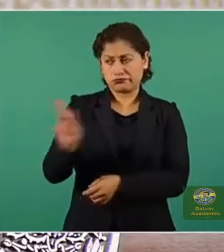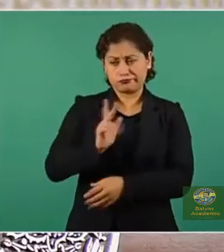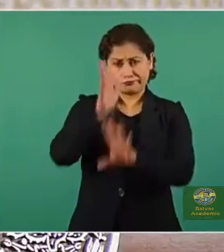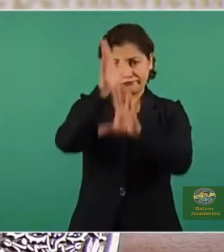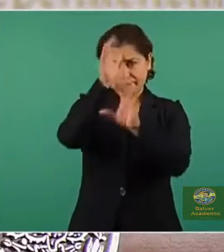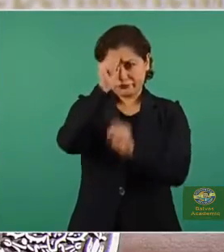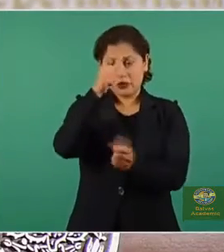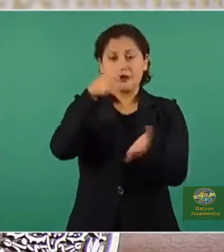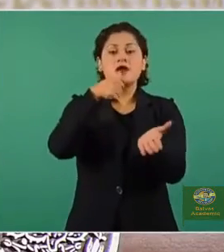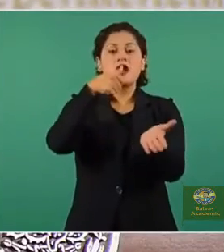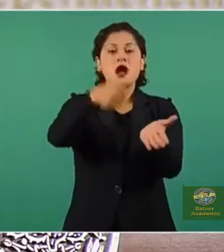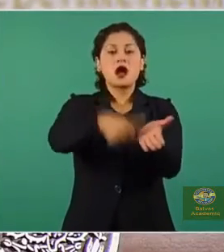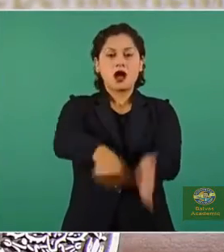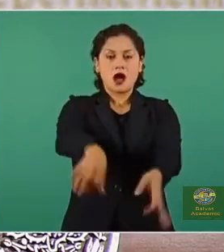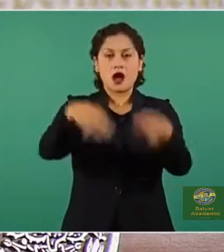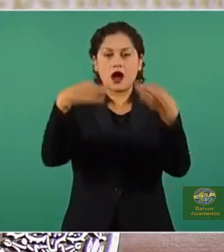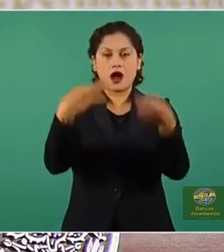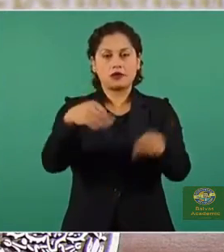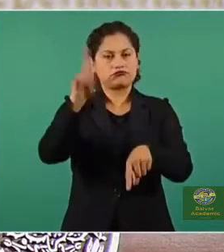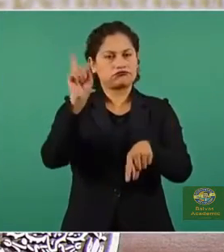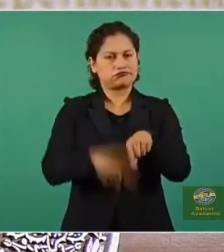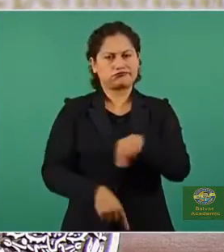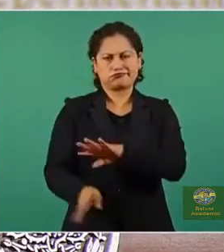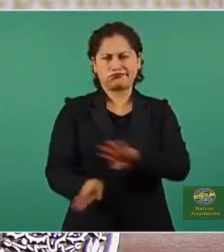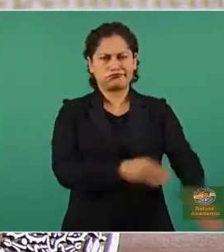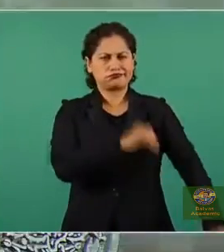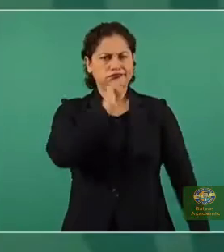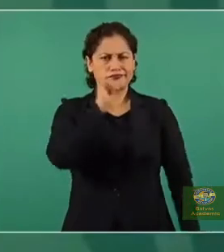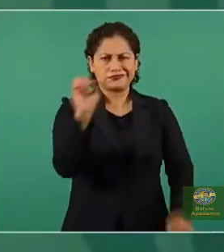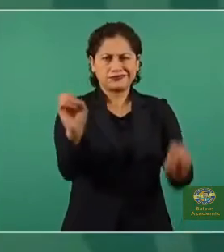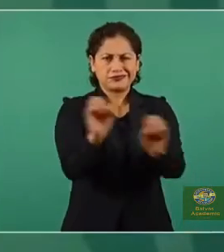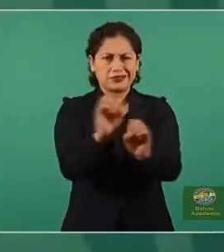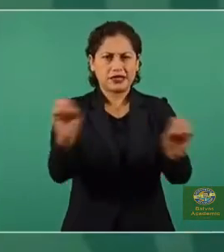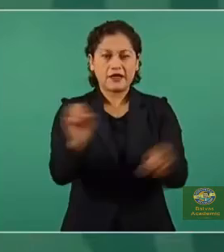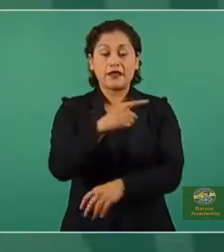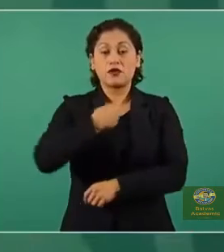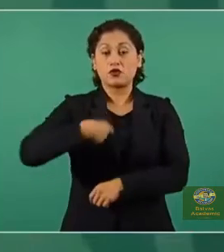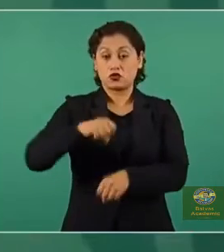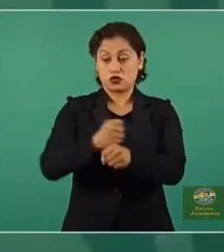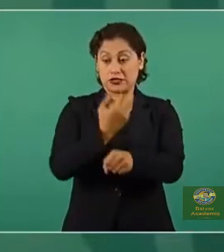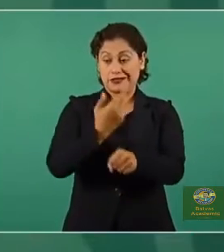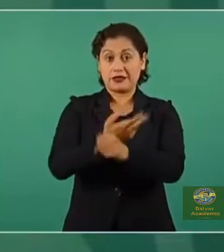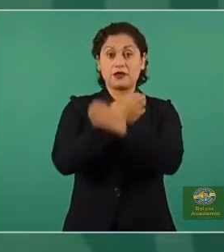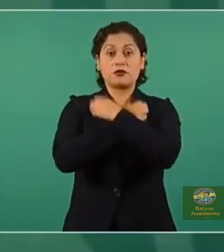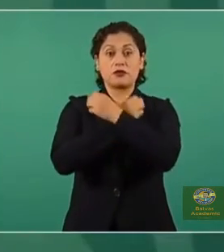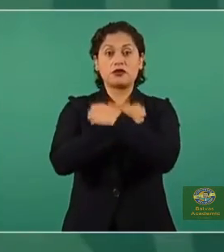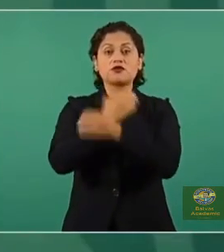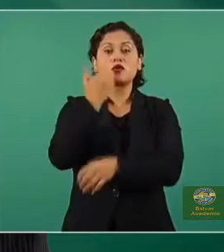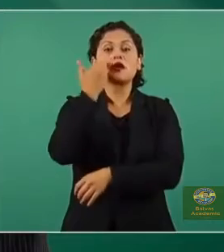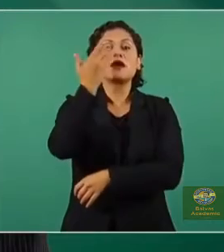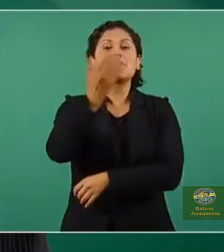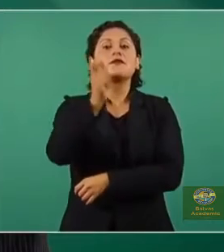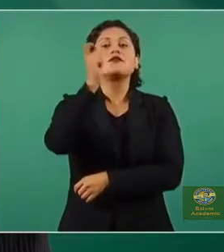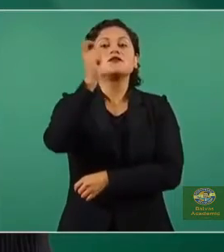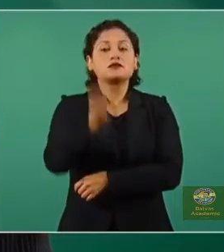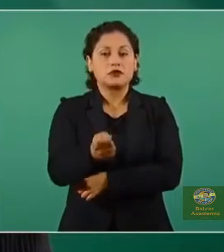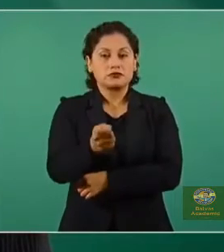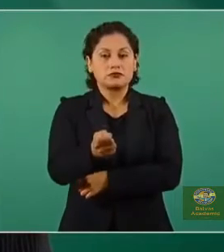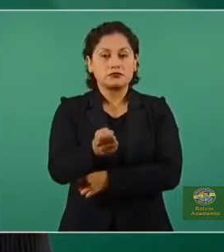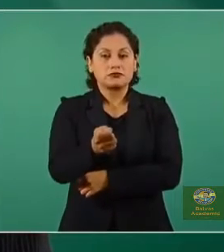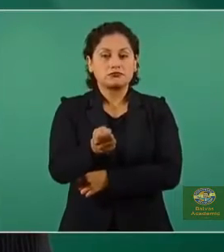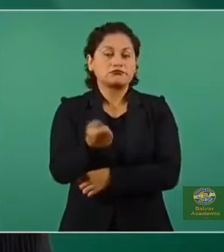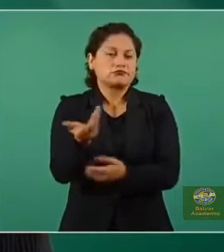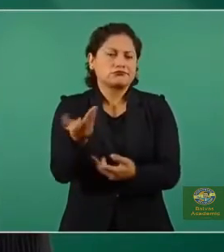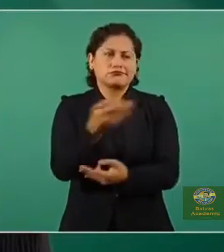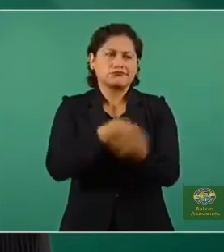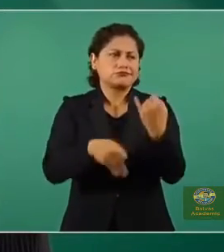no existe, se elimina. Lo que menos queremos, insisto, como Secretaría de Educación Pública, es precisamente lo que todos anhelamos como sociedad, que es